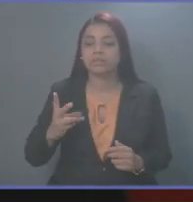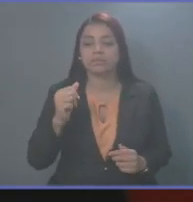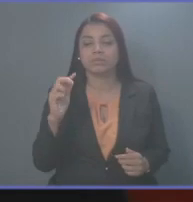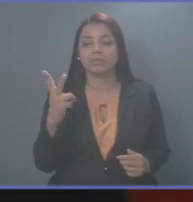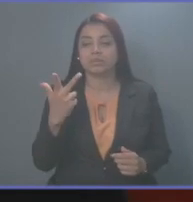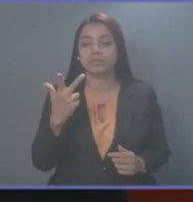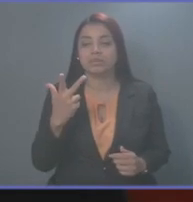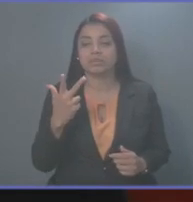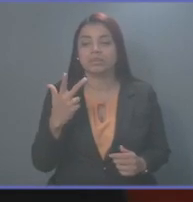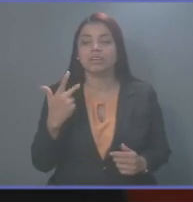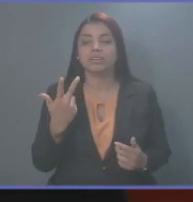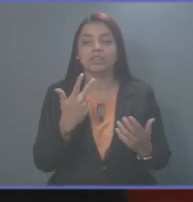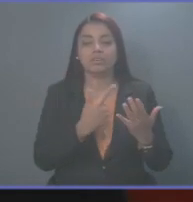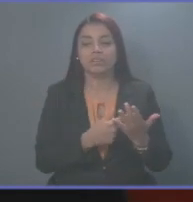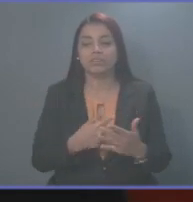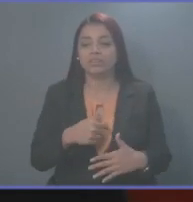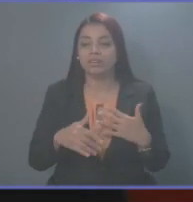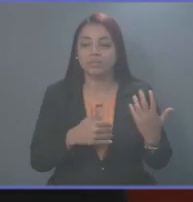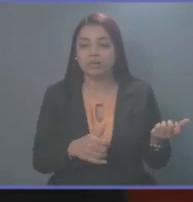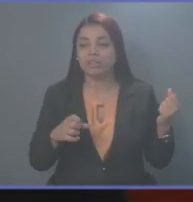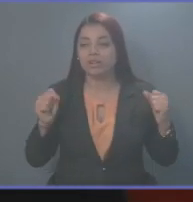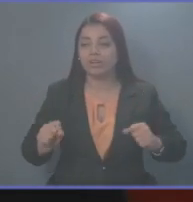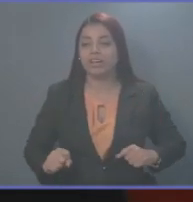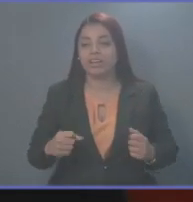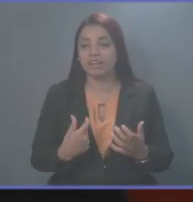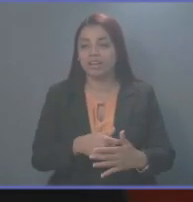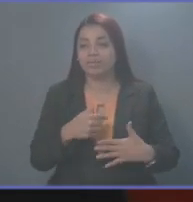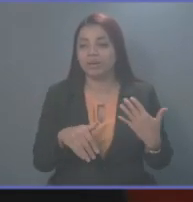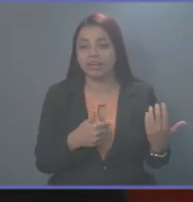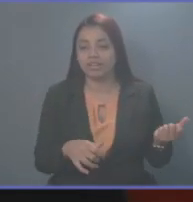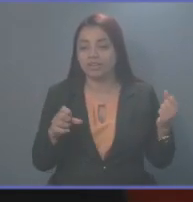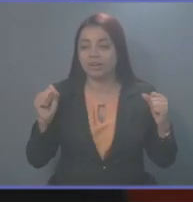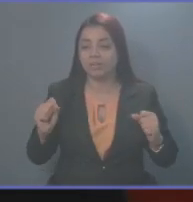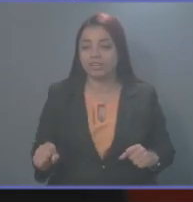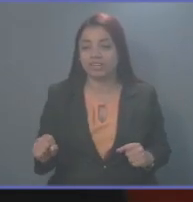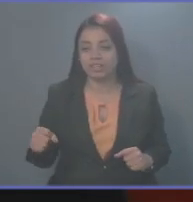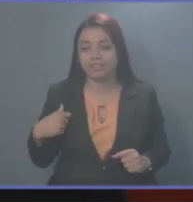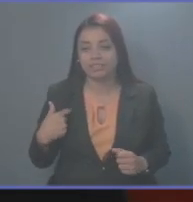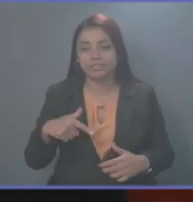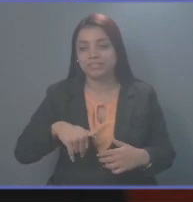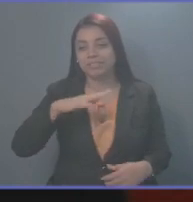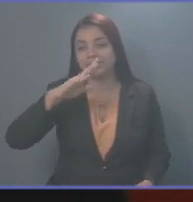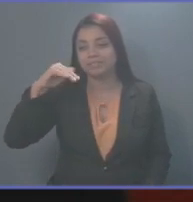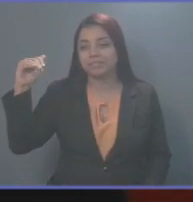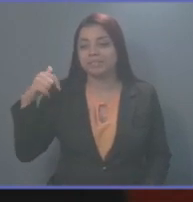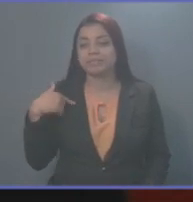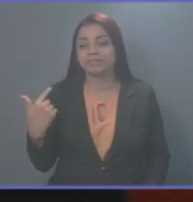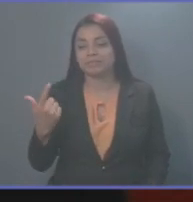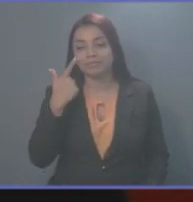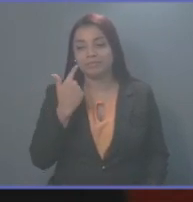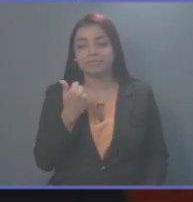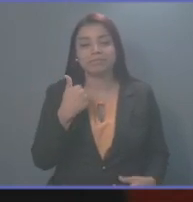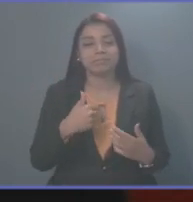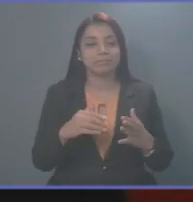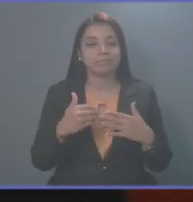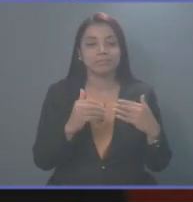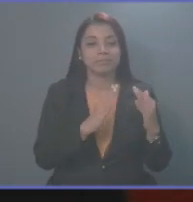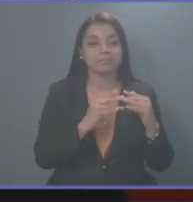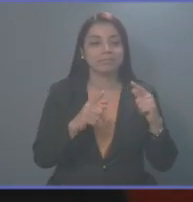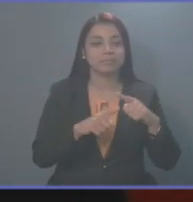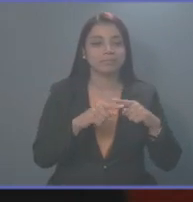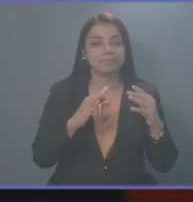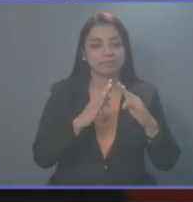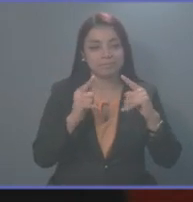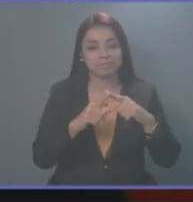de conmemorarse esta fecha tan importante para el pueblo salvadoreño, se realizan actividades por todo el país, organizadas en su gran mayoría por iglesias de